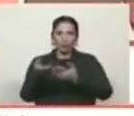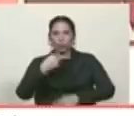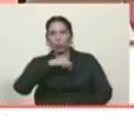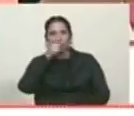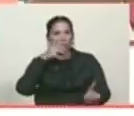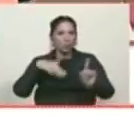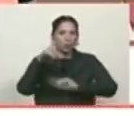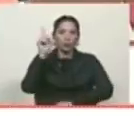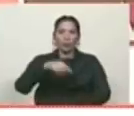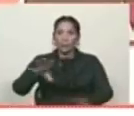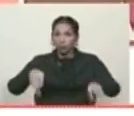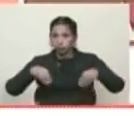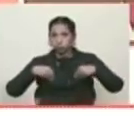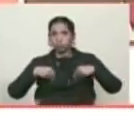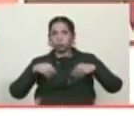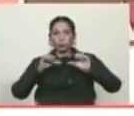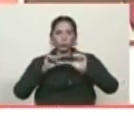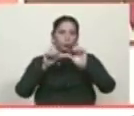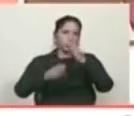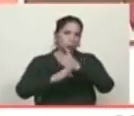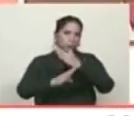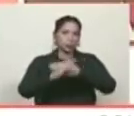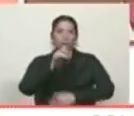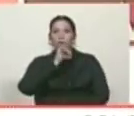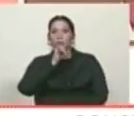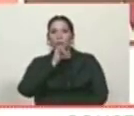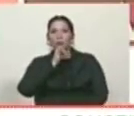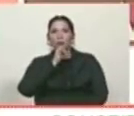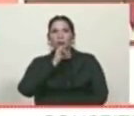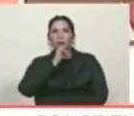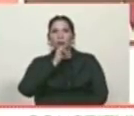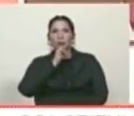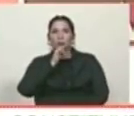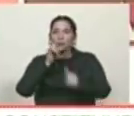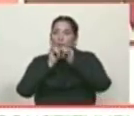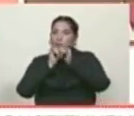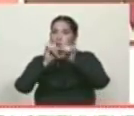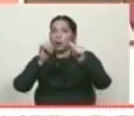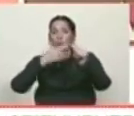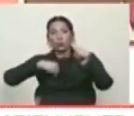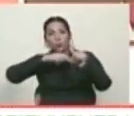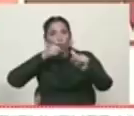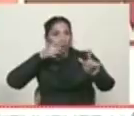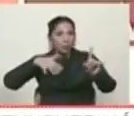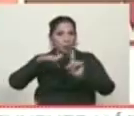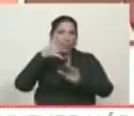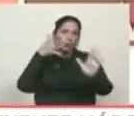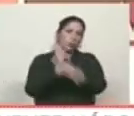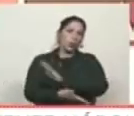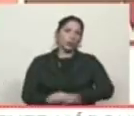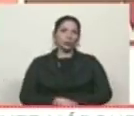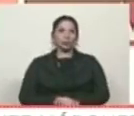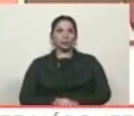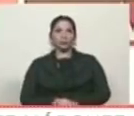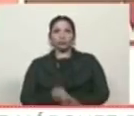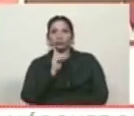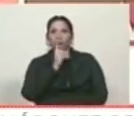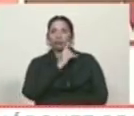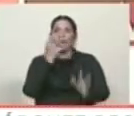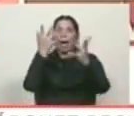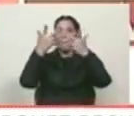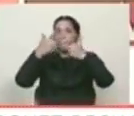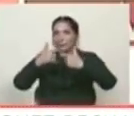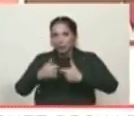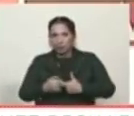nos corresponde mantener oportunamente informado a nuestro pueblo sobre lo que hemos denominado administración de